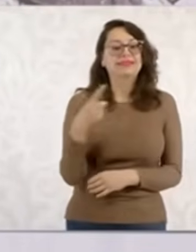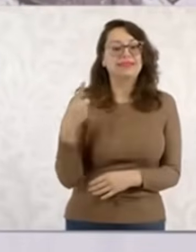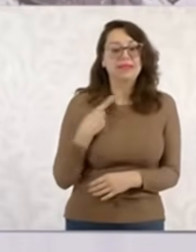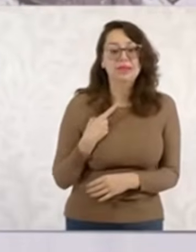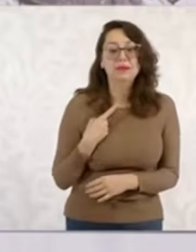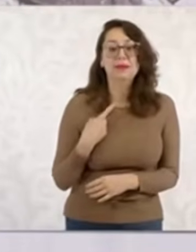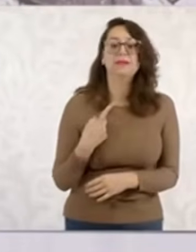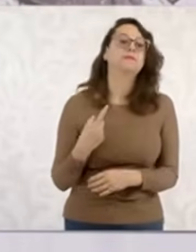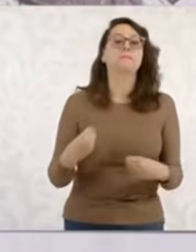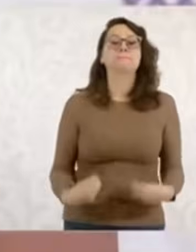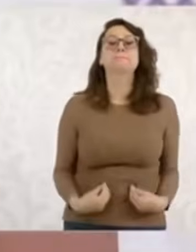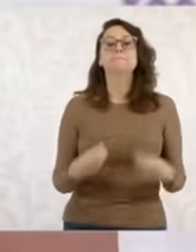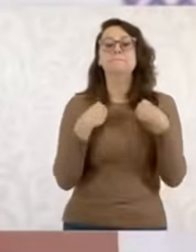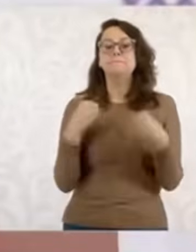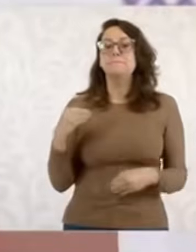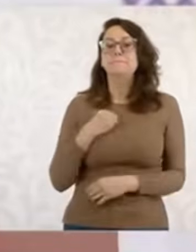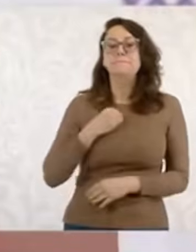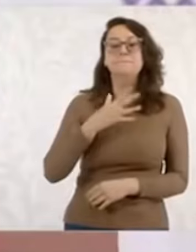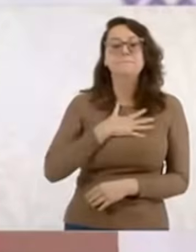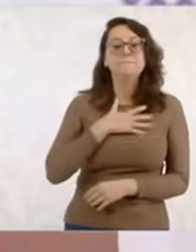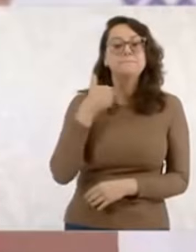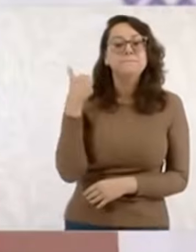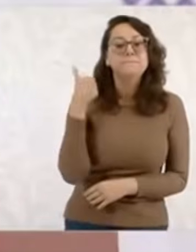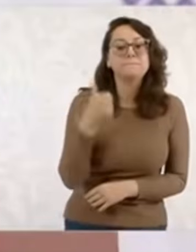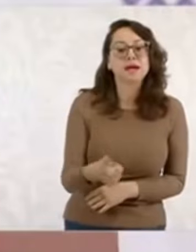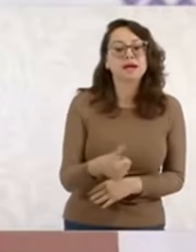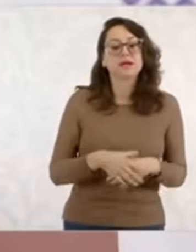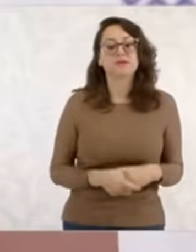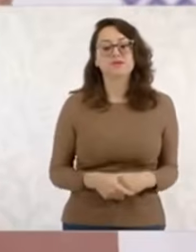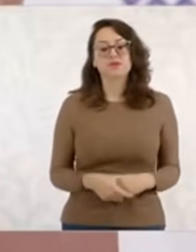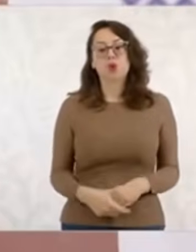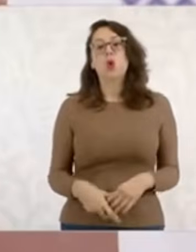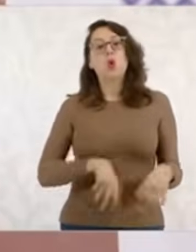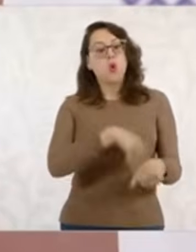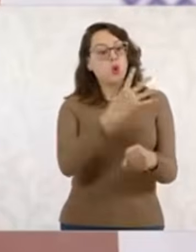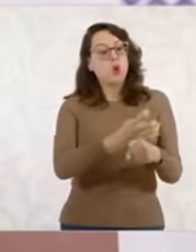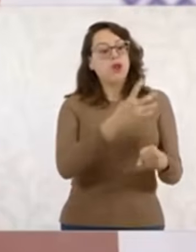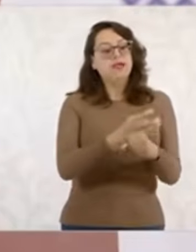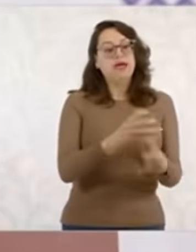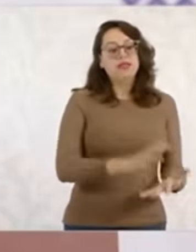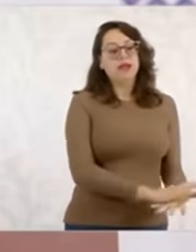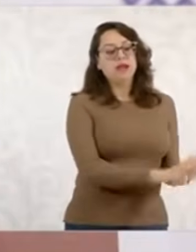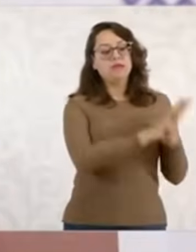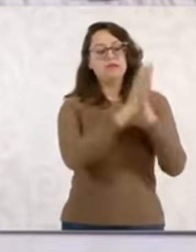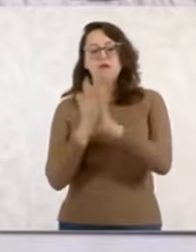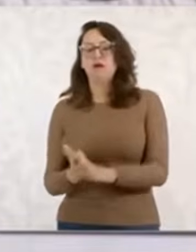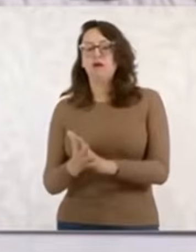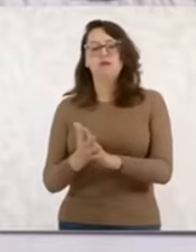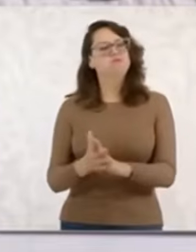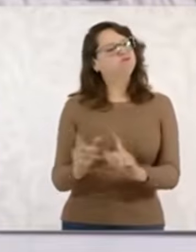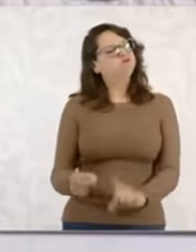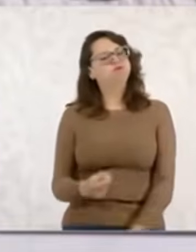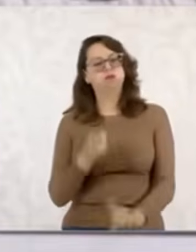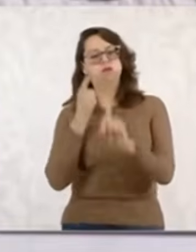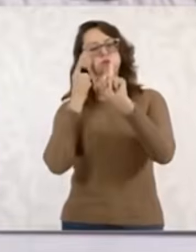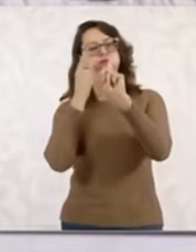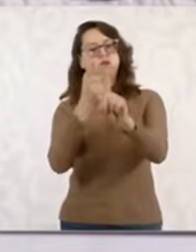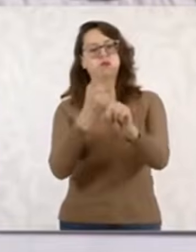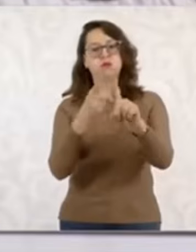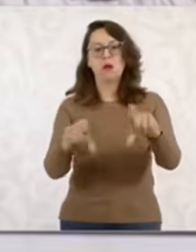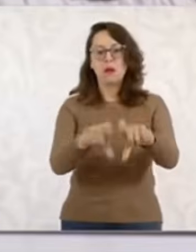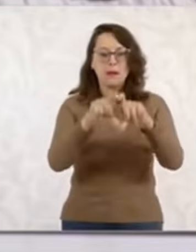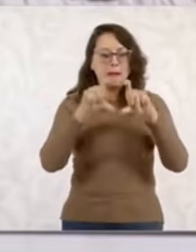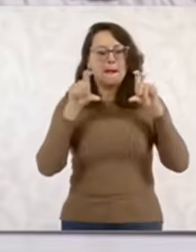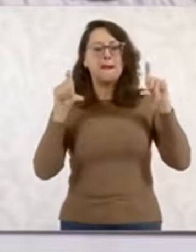tener bienestar. Por eso la cuarta transformación tiene en esencia una palabra